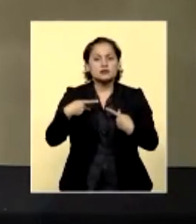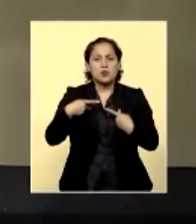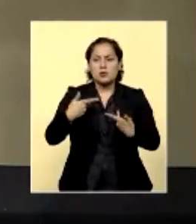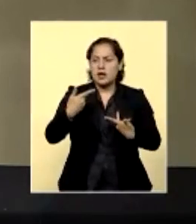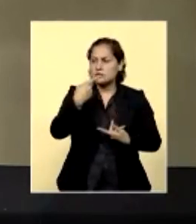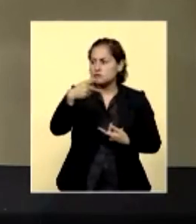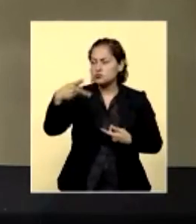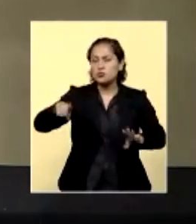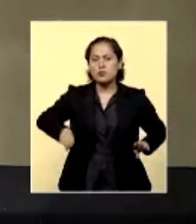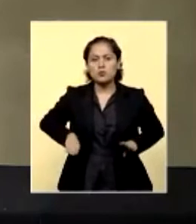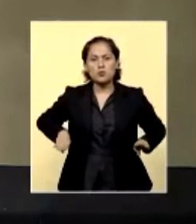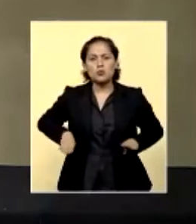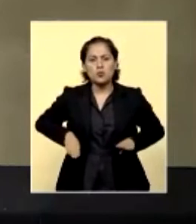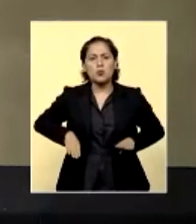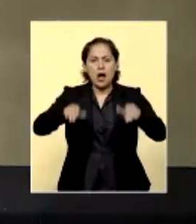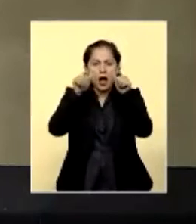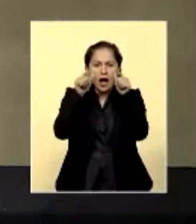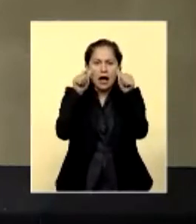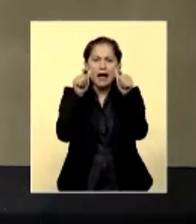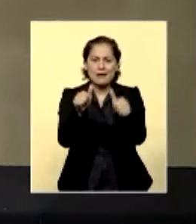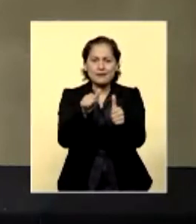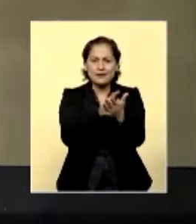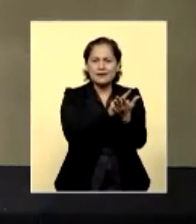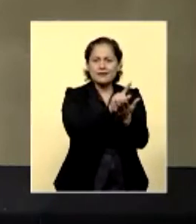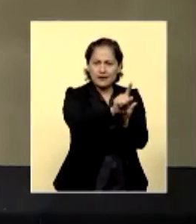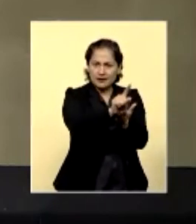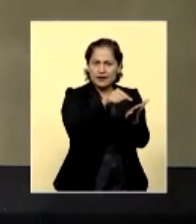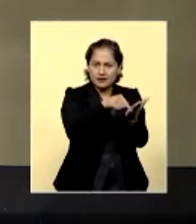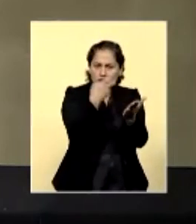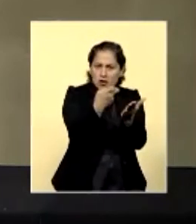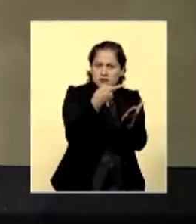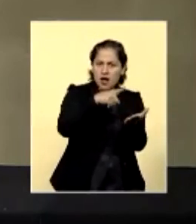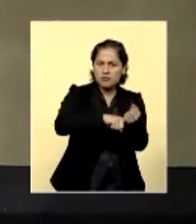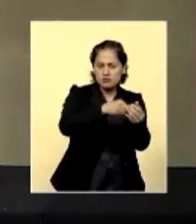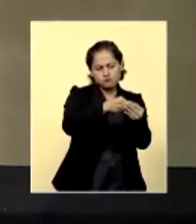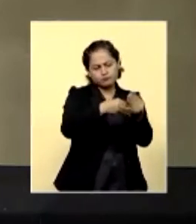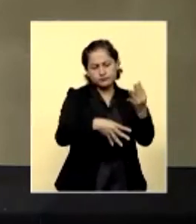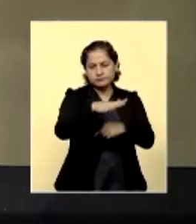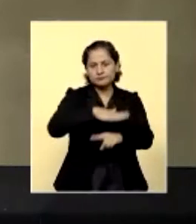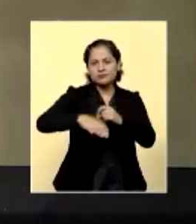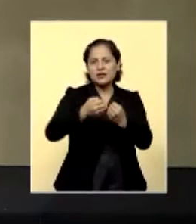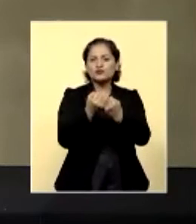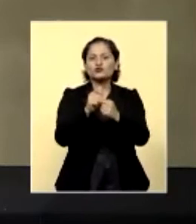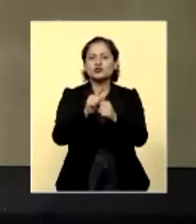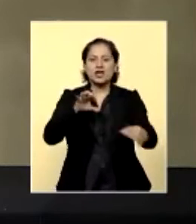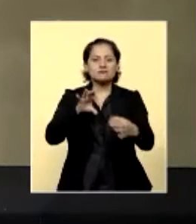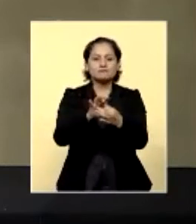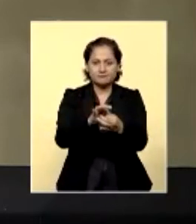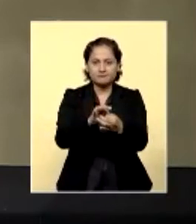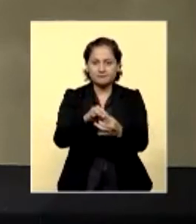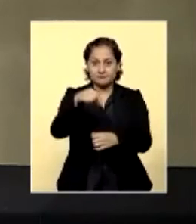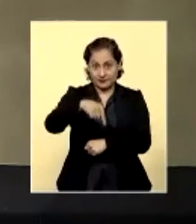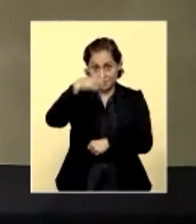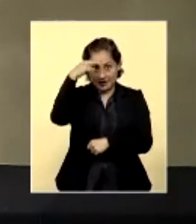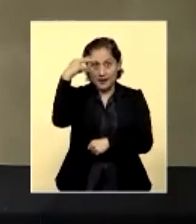preocupadas. No solo con el derecho, sino con el aspecto social del derecho. Aprecian la ley. Aprecian la